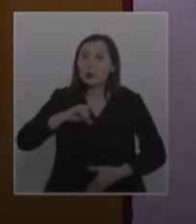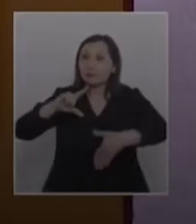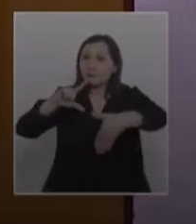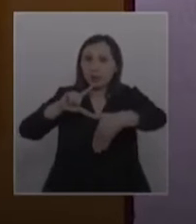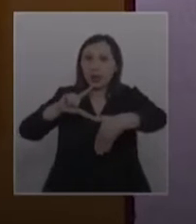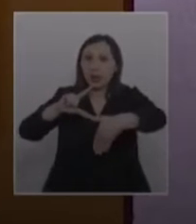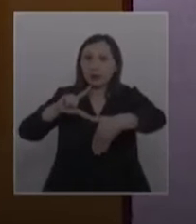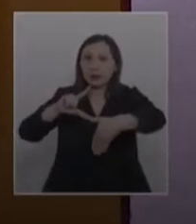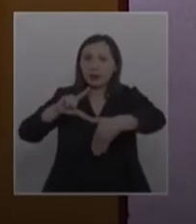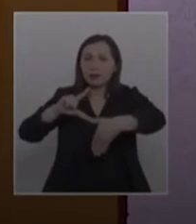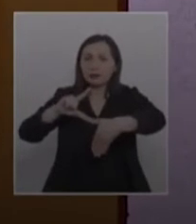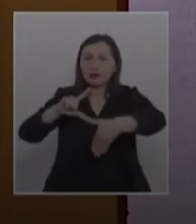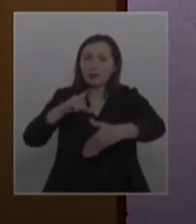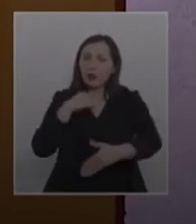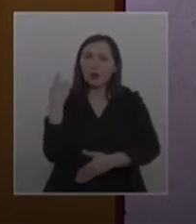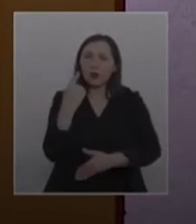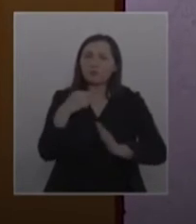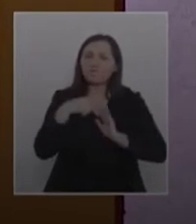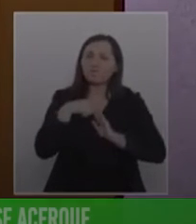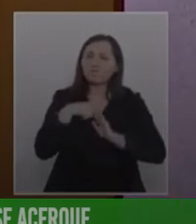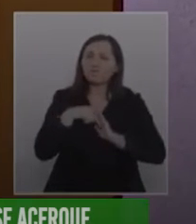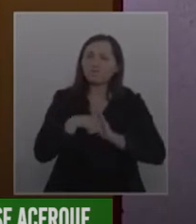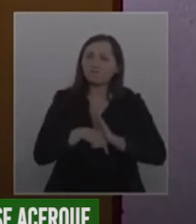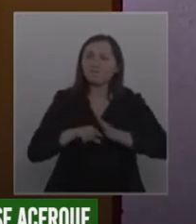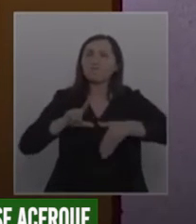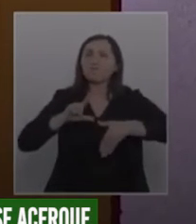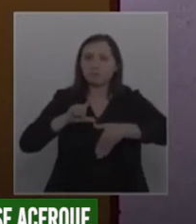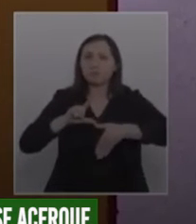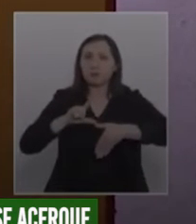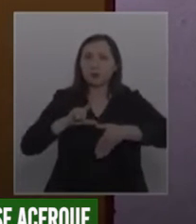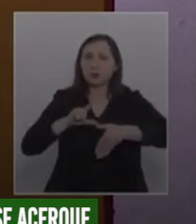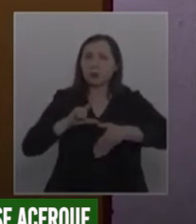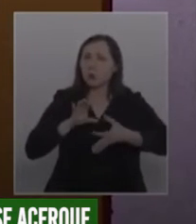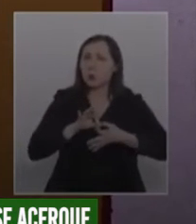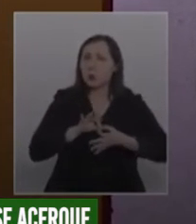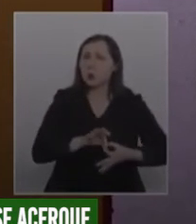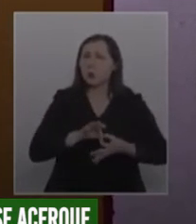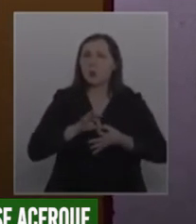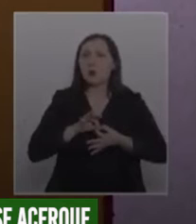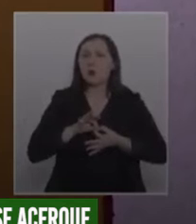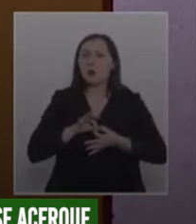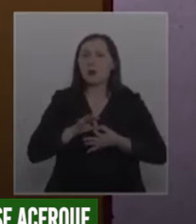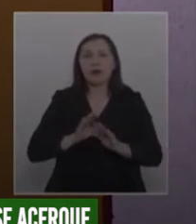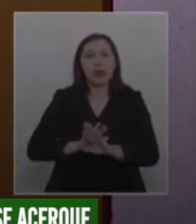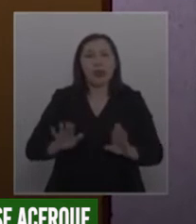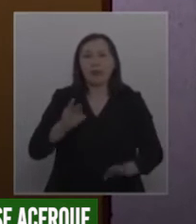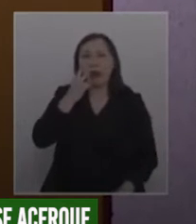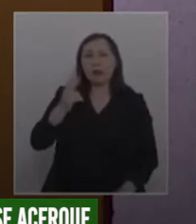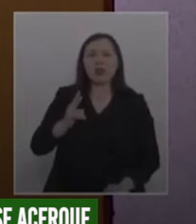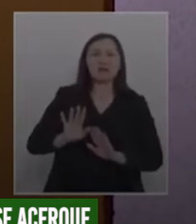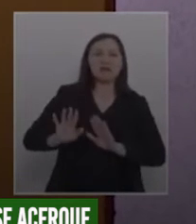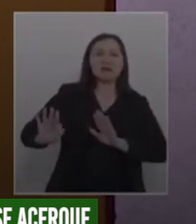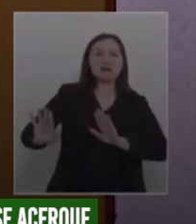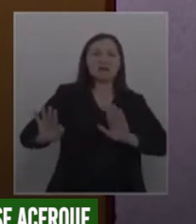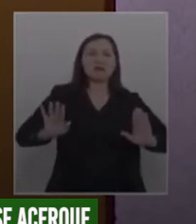ciudadano y se expresó en el primer discurso que dio gabriel boric desde la moneda donde hubo una gran convocatoria